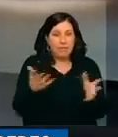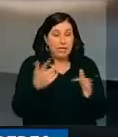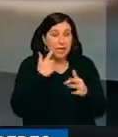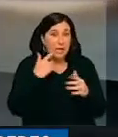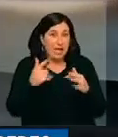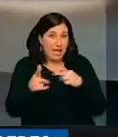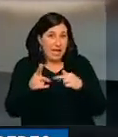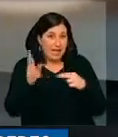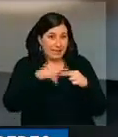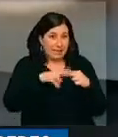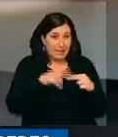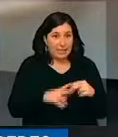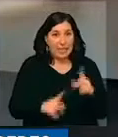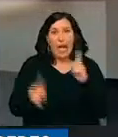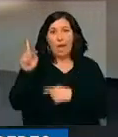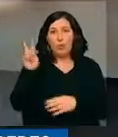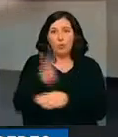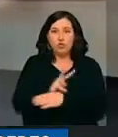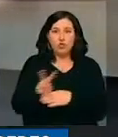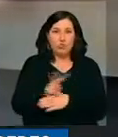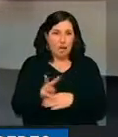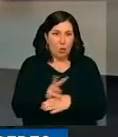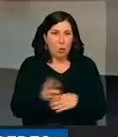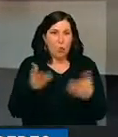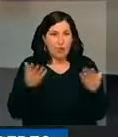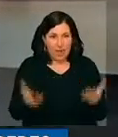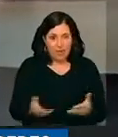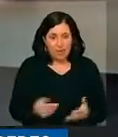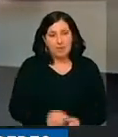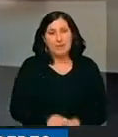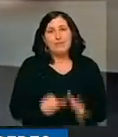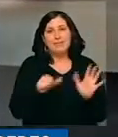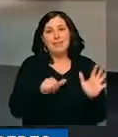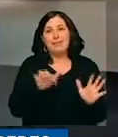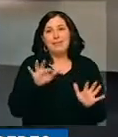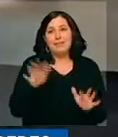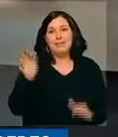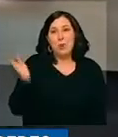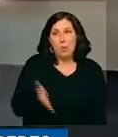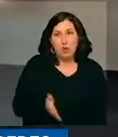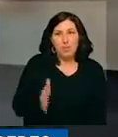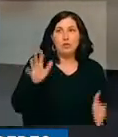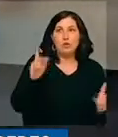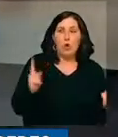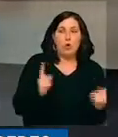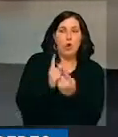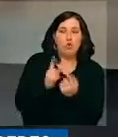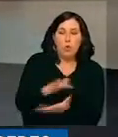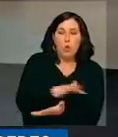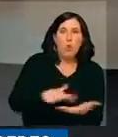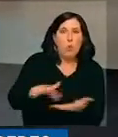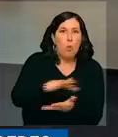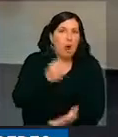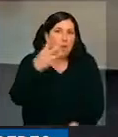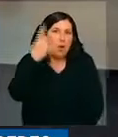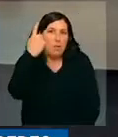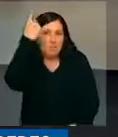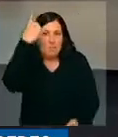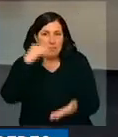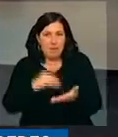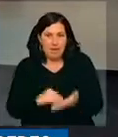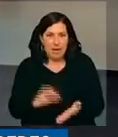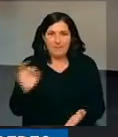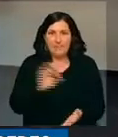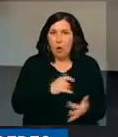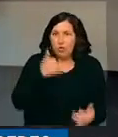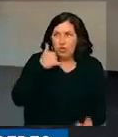medidas de seguridad para concretar ese encuentro. El 65% se encontró en un lugar público porque no lo había visto nunca, también lo llamó por